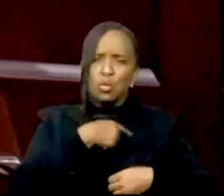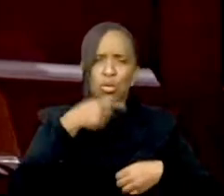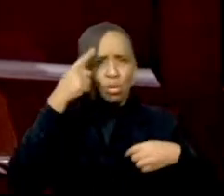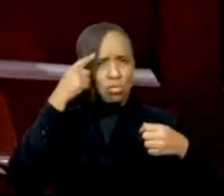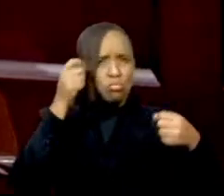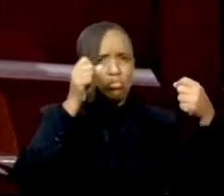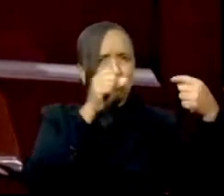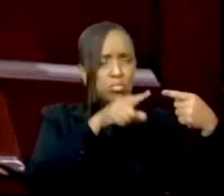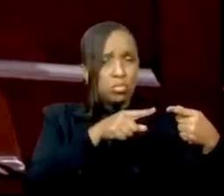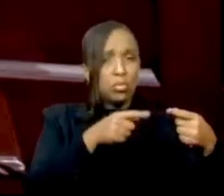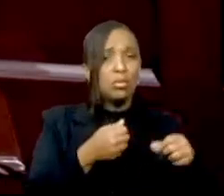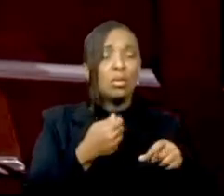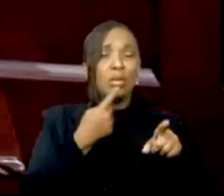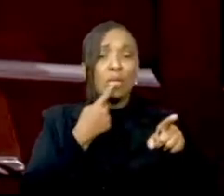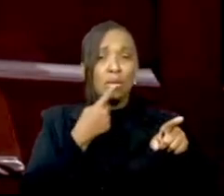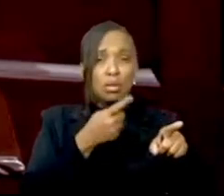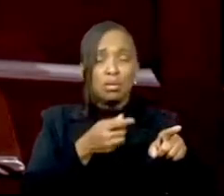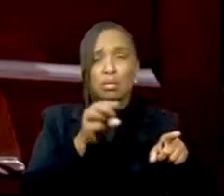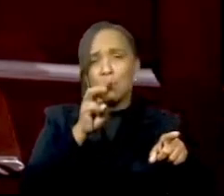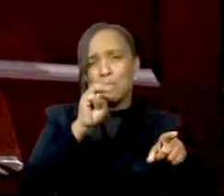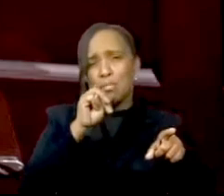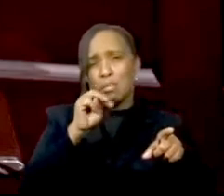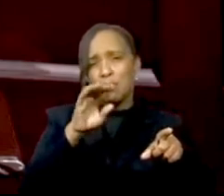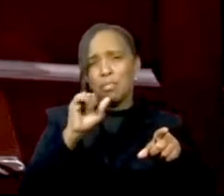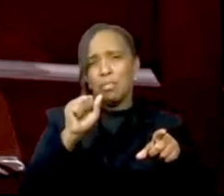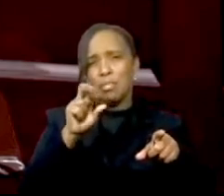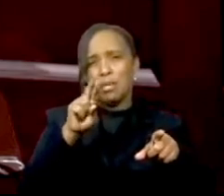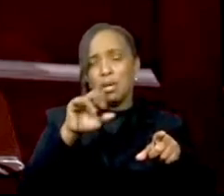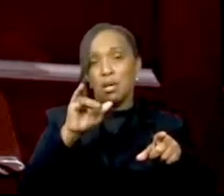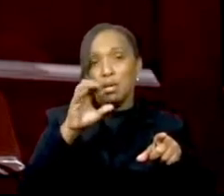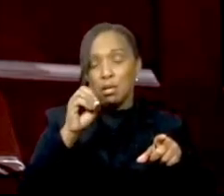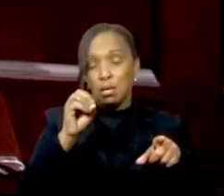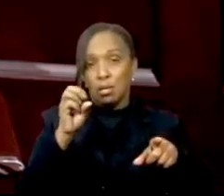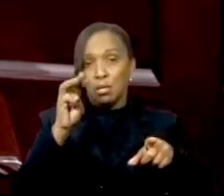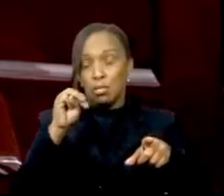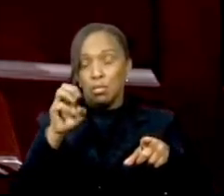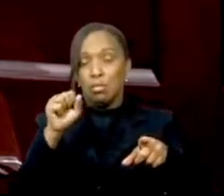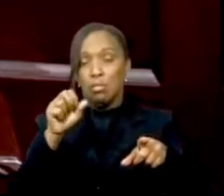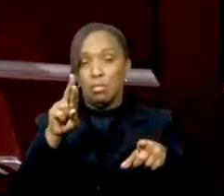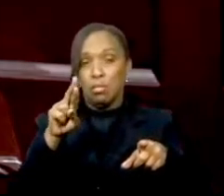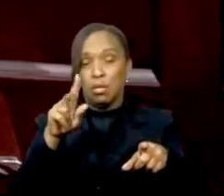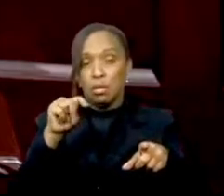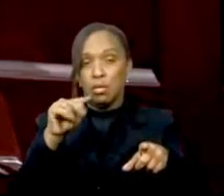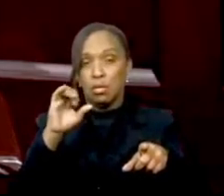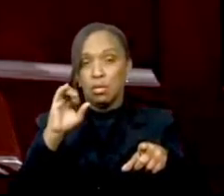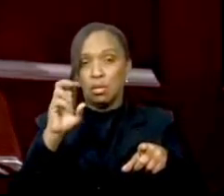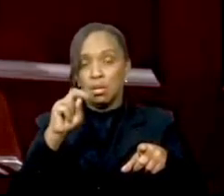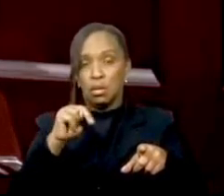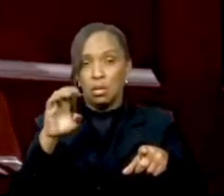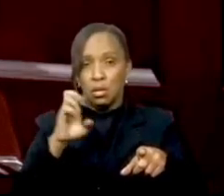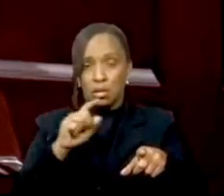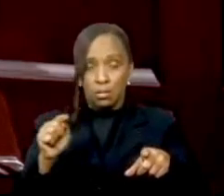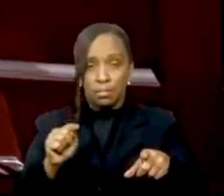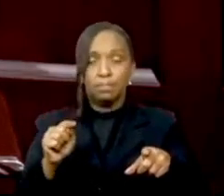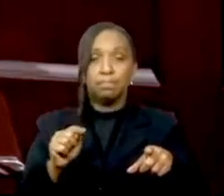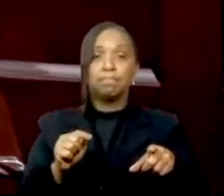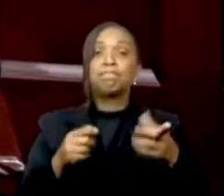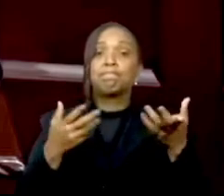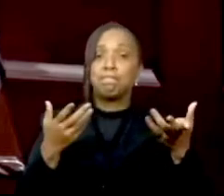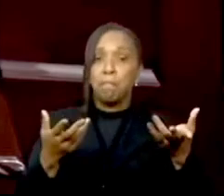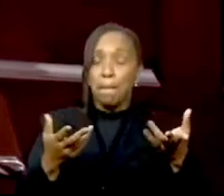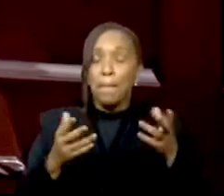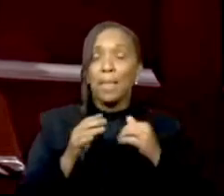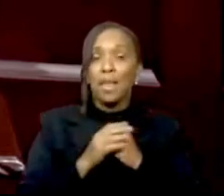cierto de que este transitorio que refiere a la ley 176-07 de municipalidad